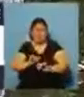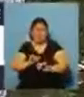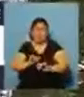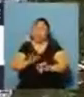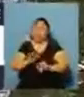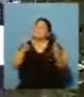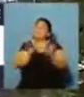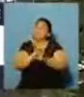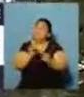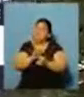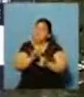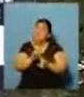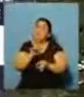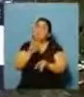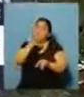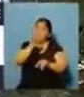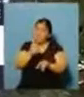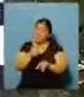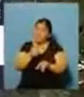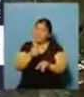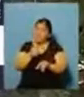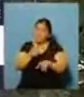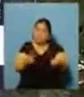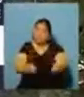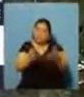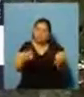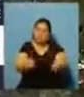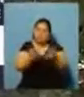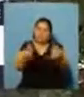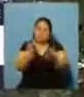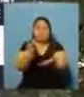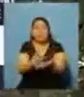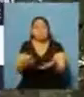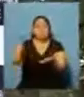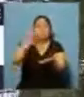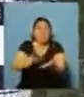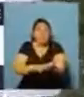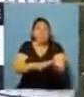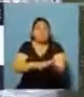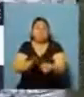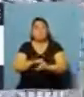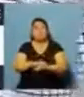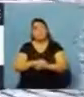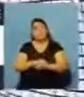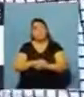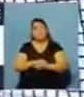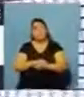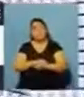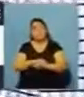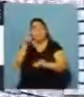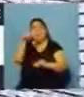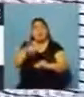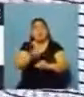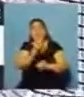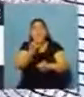significa de que no haya combustible, como le dicen ustedes, ¿no? Y que lamentablemente se pueda producir otros focos más. ¿Cuántos focos hay en estos